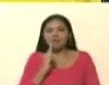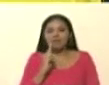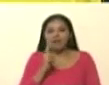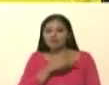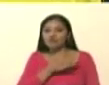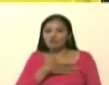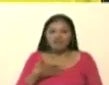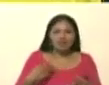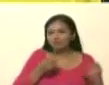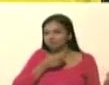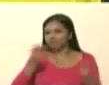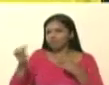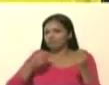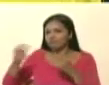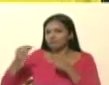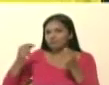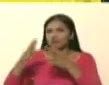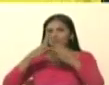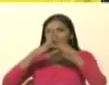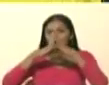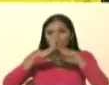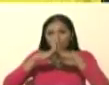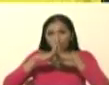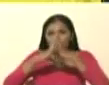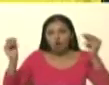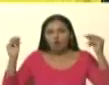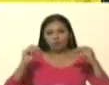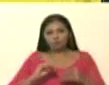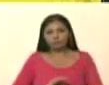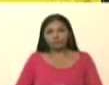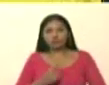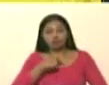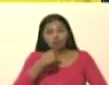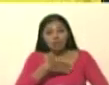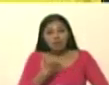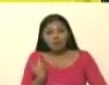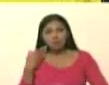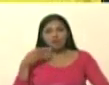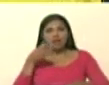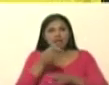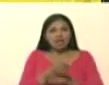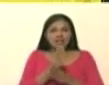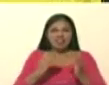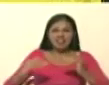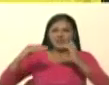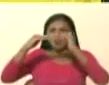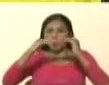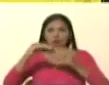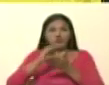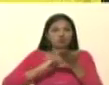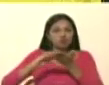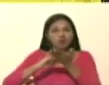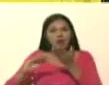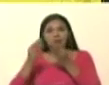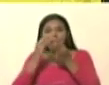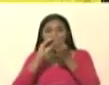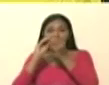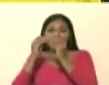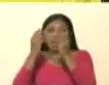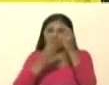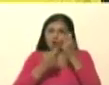sabe nosotros tenemos que ir en paralelo recuperando la economía